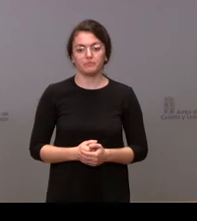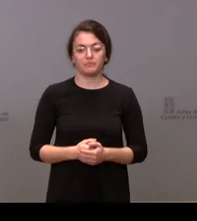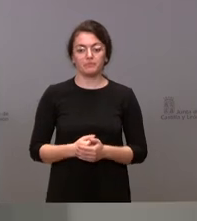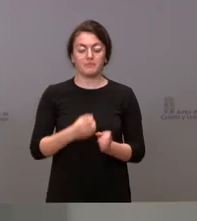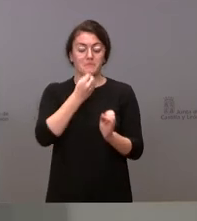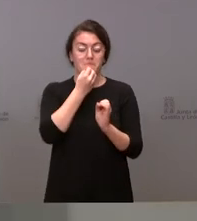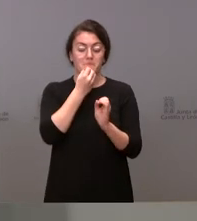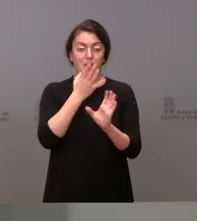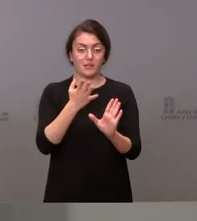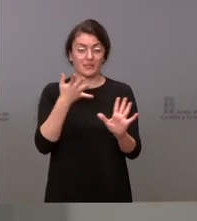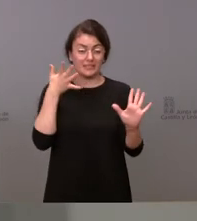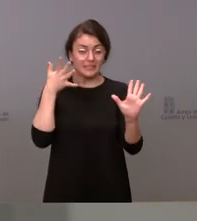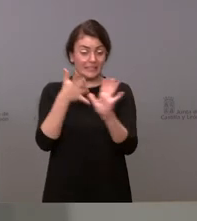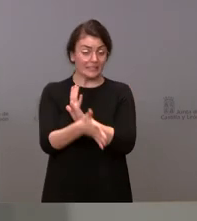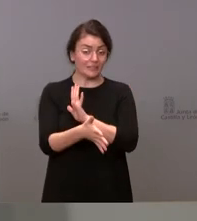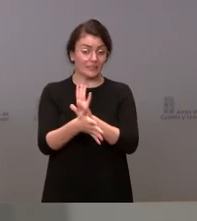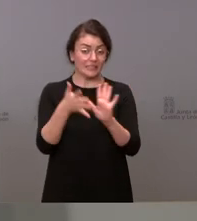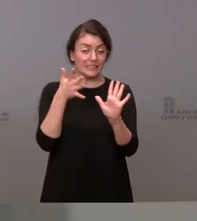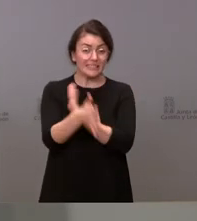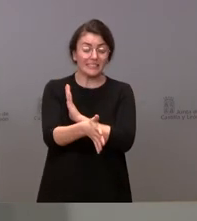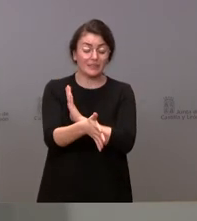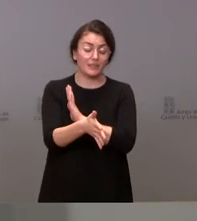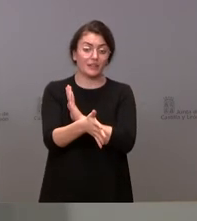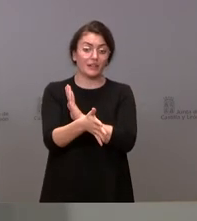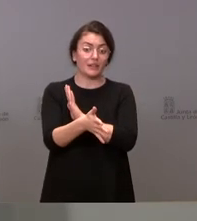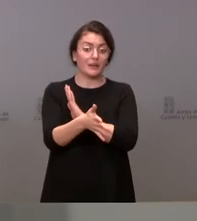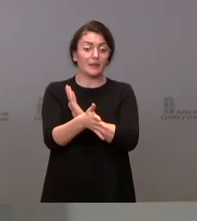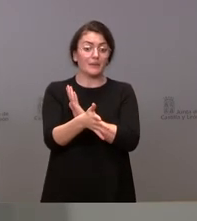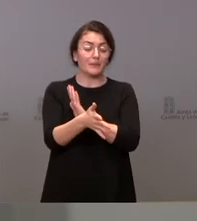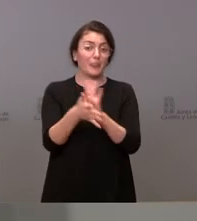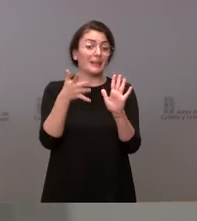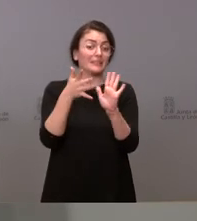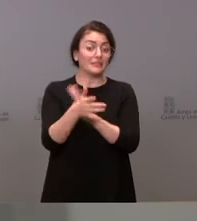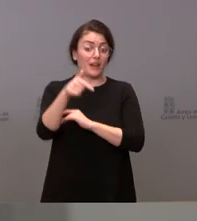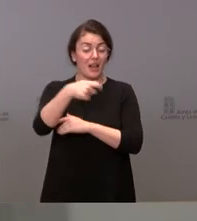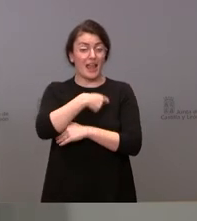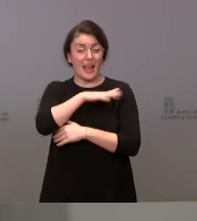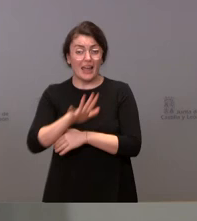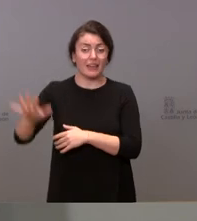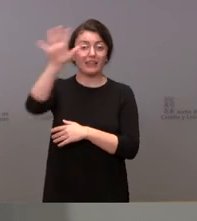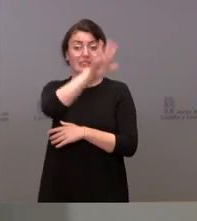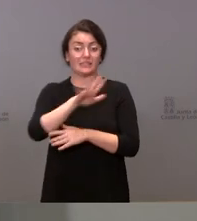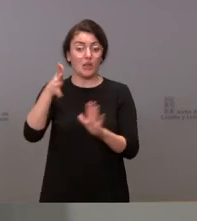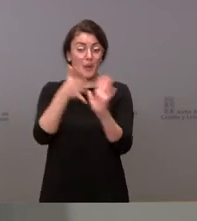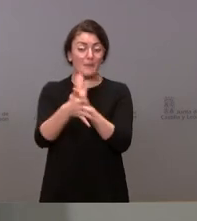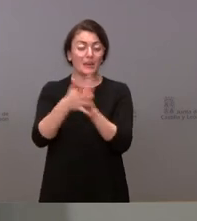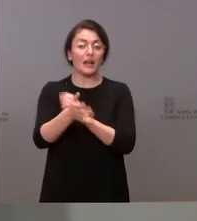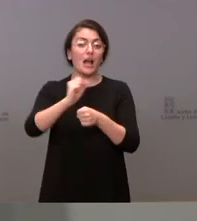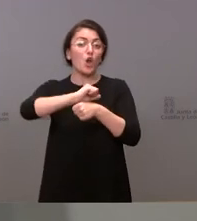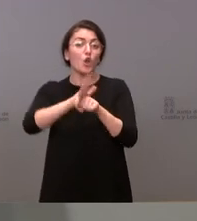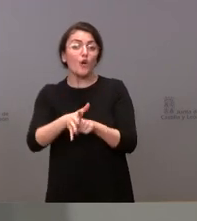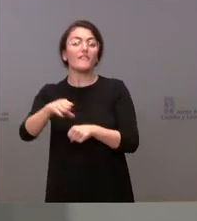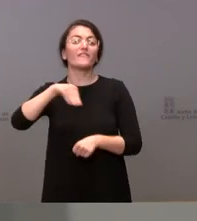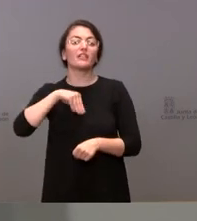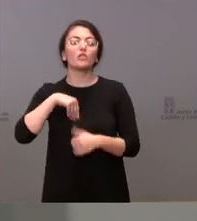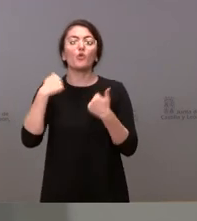Bien, hay una definición sobre qué se está contando a nivel estatal como fallecidos por COVID, que son los